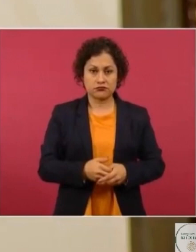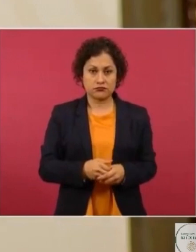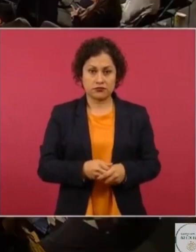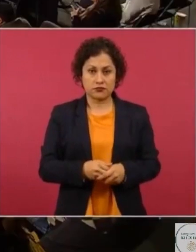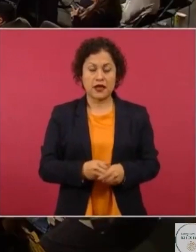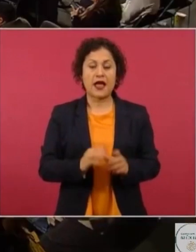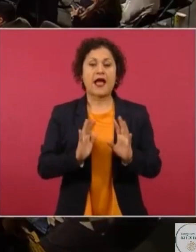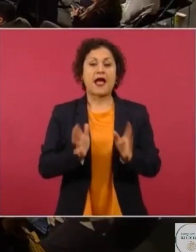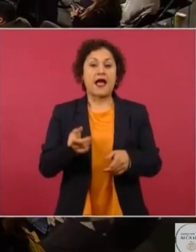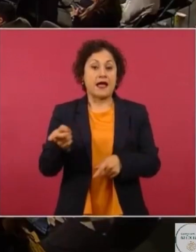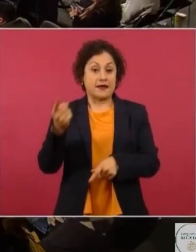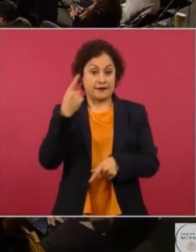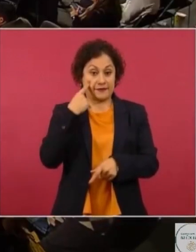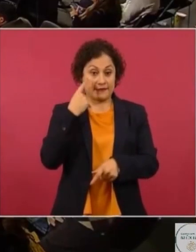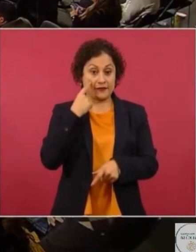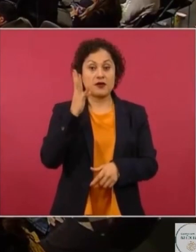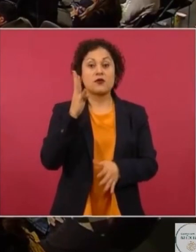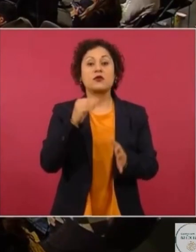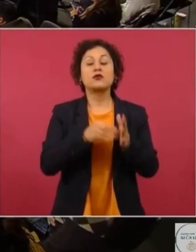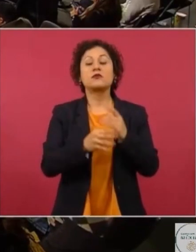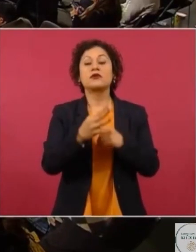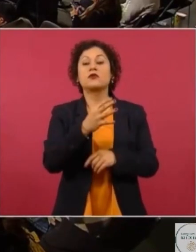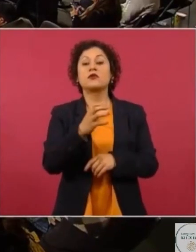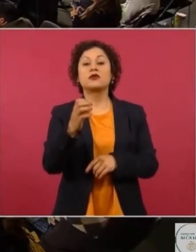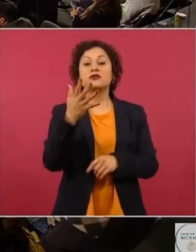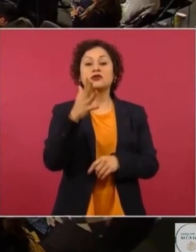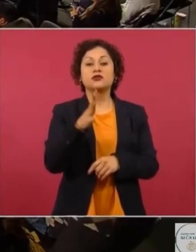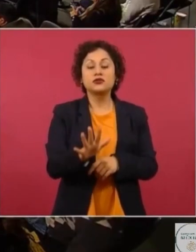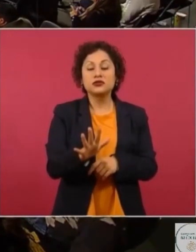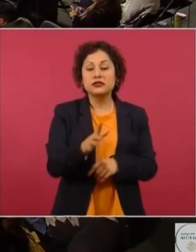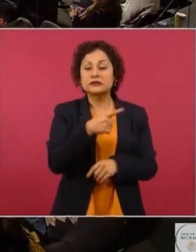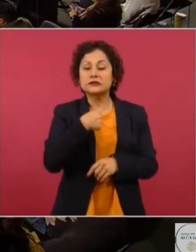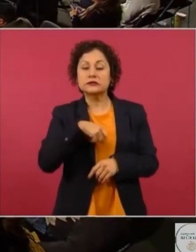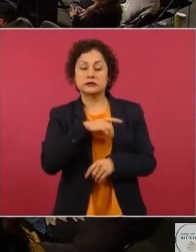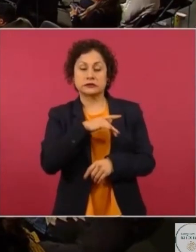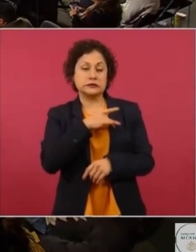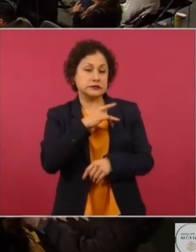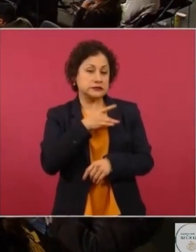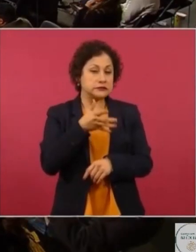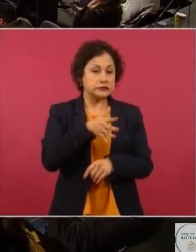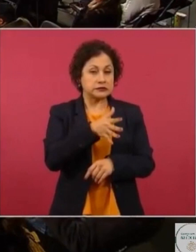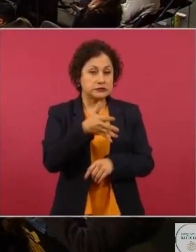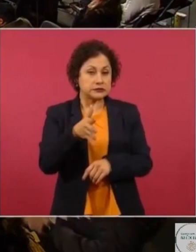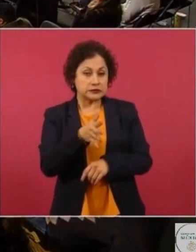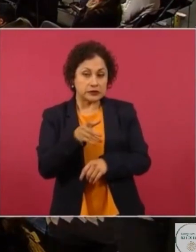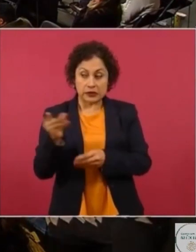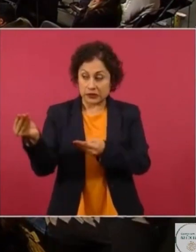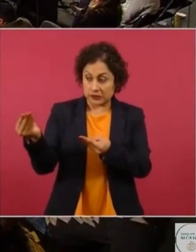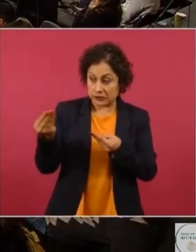Ah, 4.410 estimamos. ¿Y cuánto? ¿Cuánto quedó?